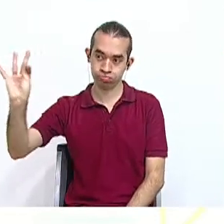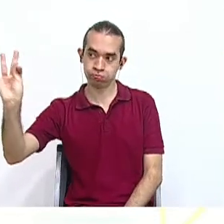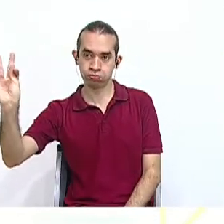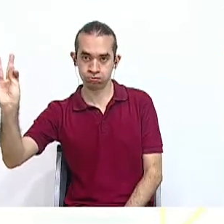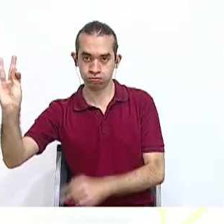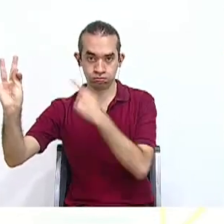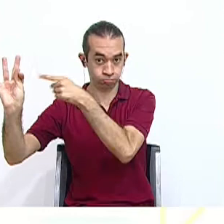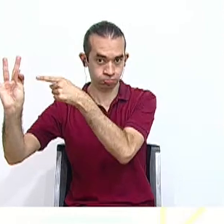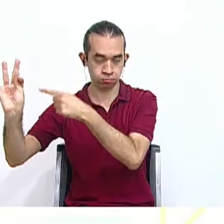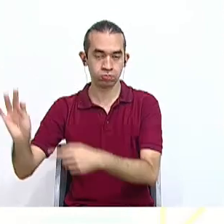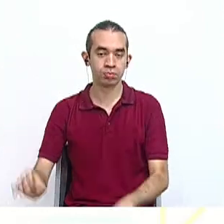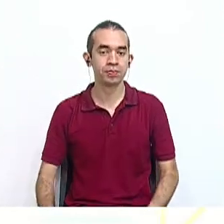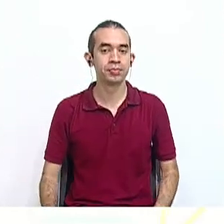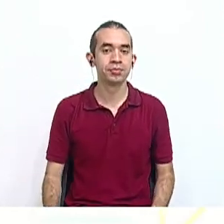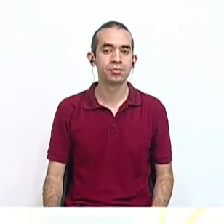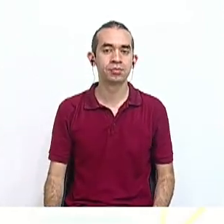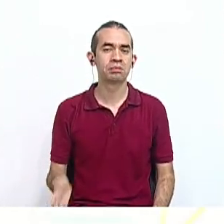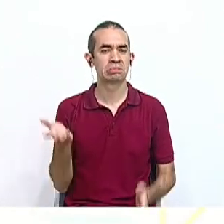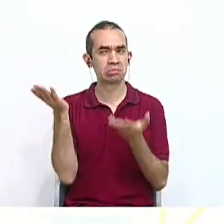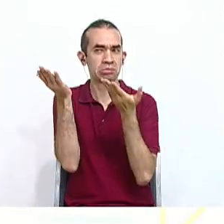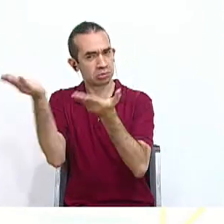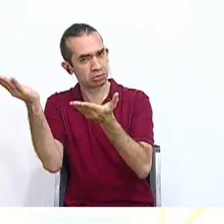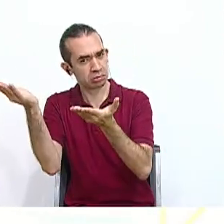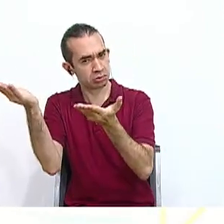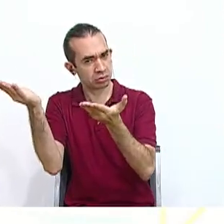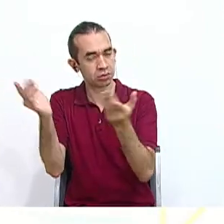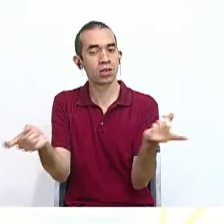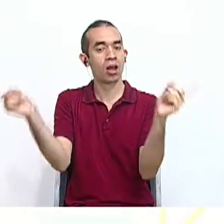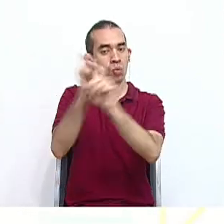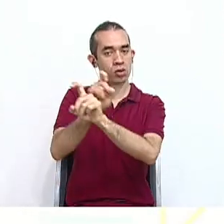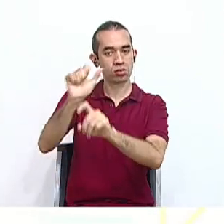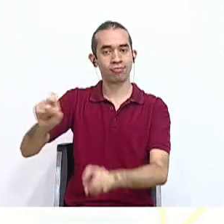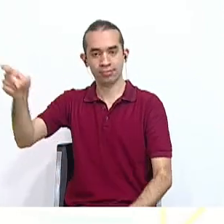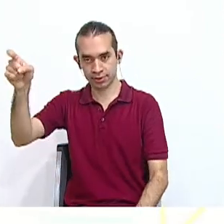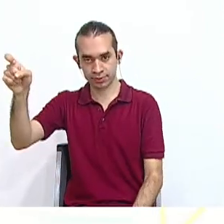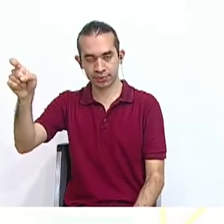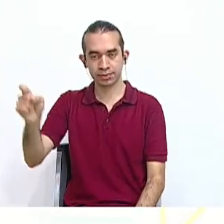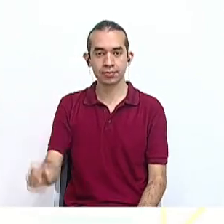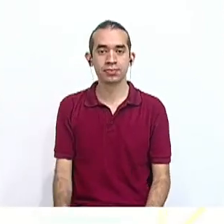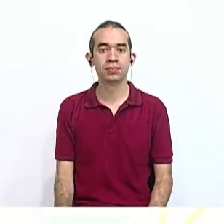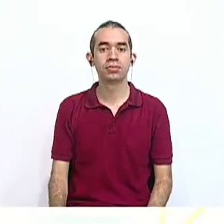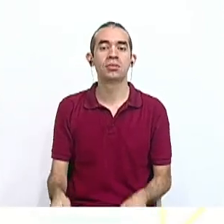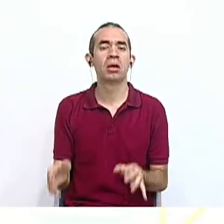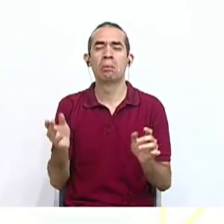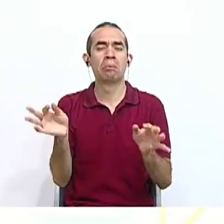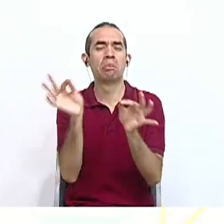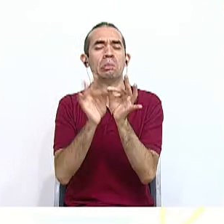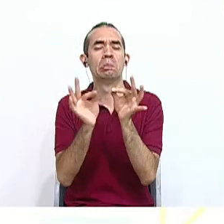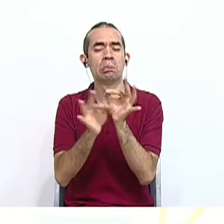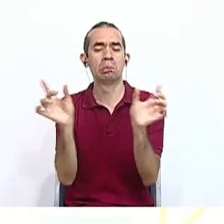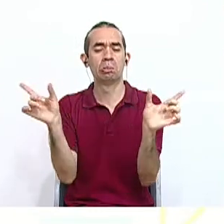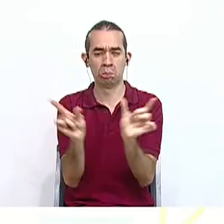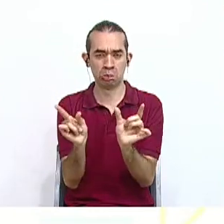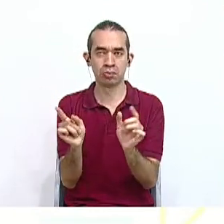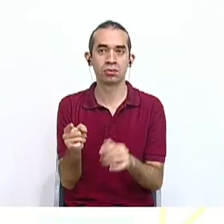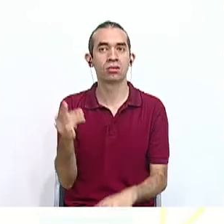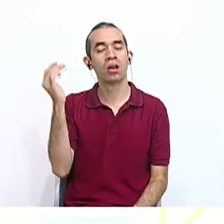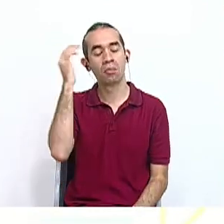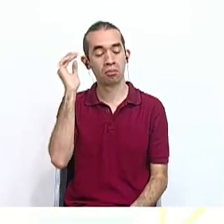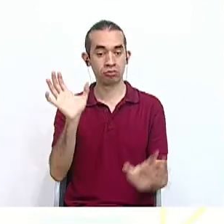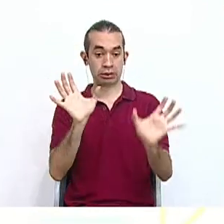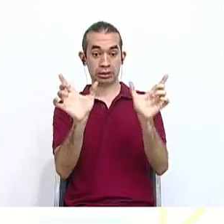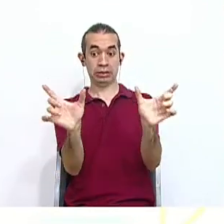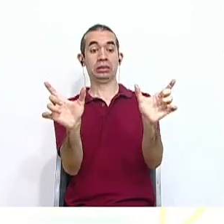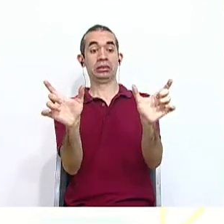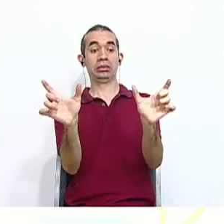0,087t. ¿Qué tenemos acá? Una ecuación exponencial. Vamos a simplificarlo un poco. Vamos a dividir ambos lados de la